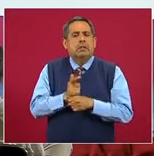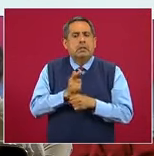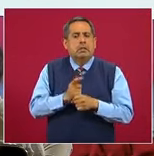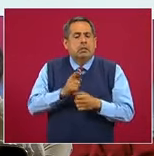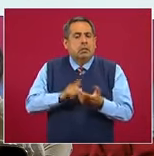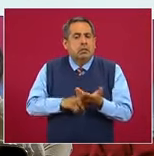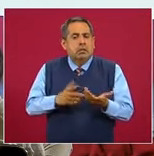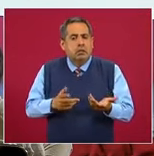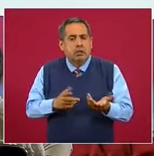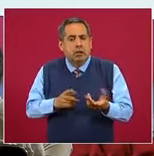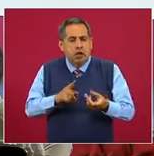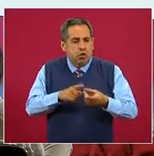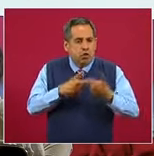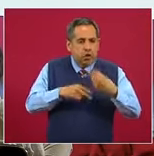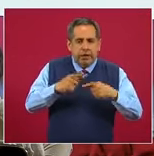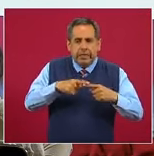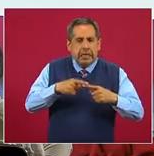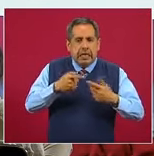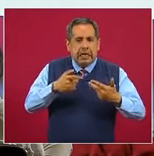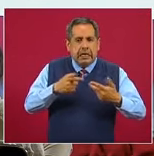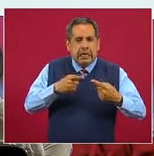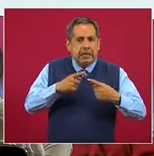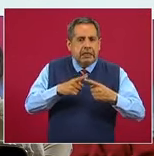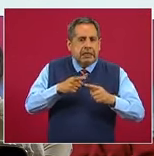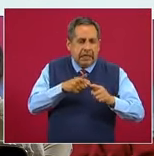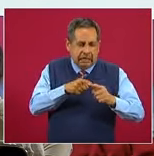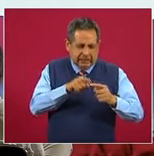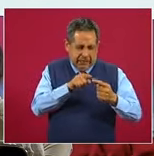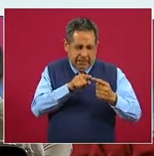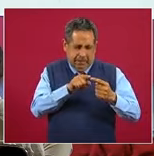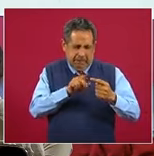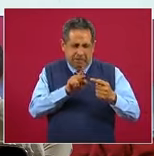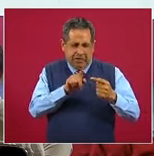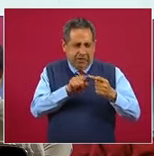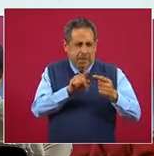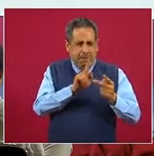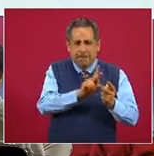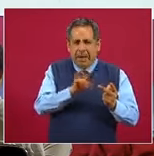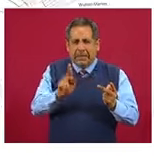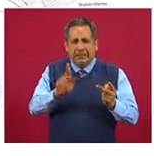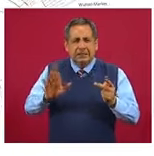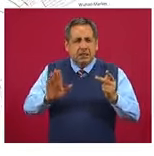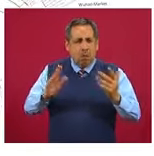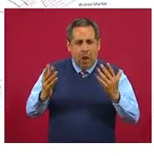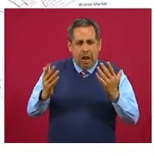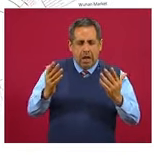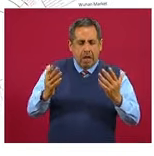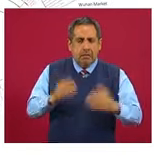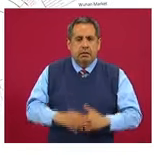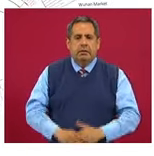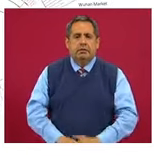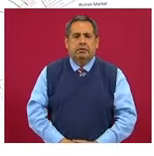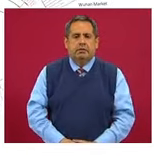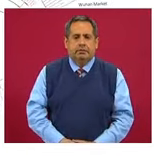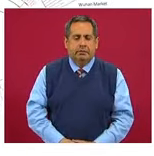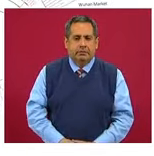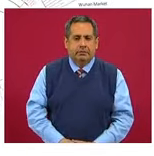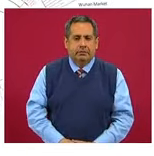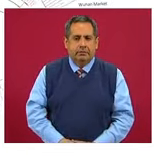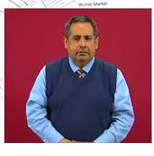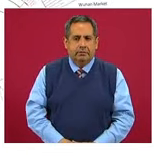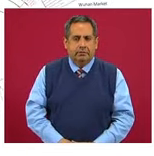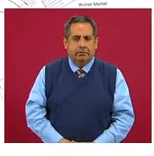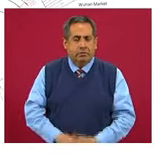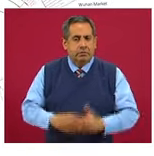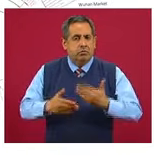de dónde provenía esta secuencia, a quién se parecía. Y por medio de estas asociaciones filogenéticas nos dimos cuenta que aquí en